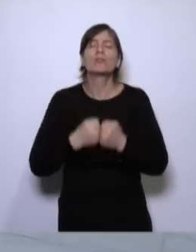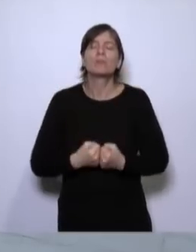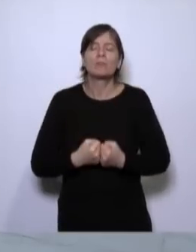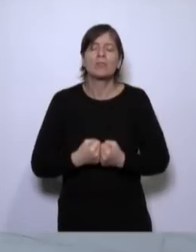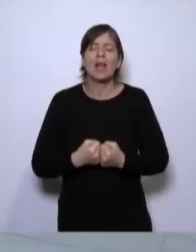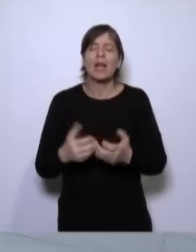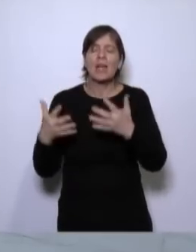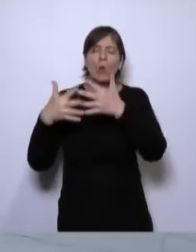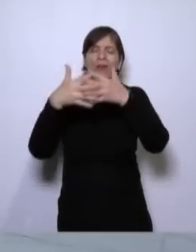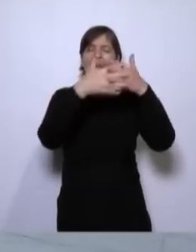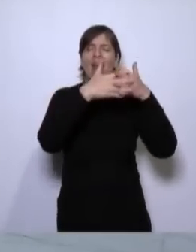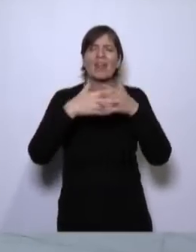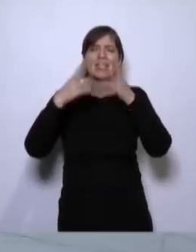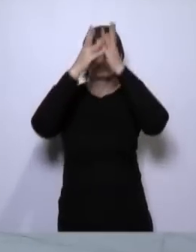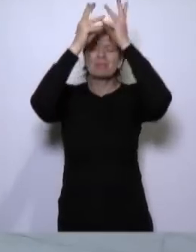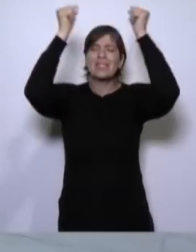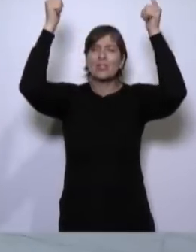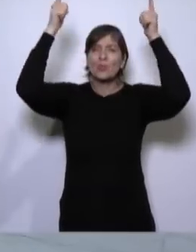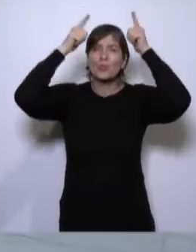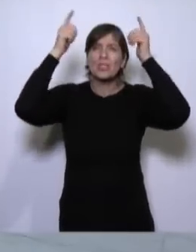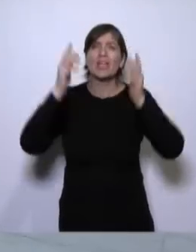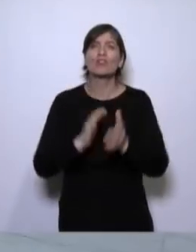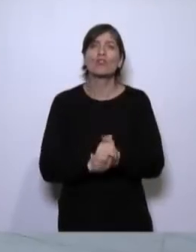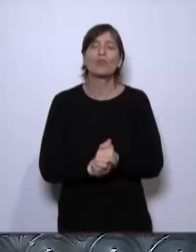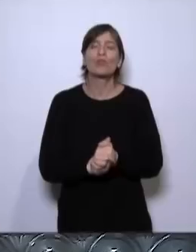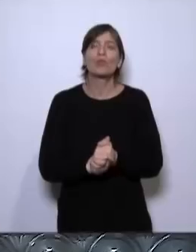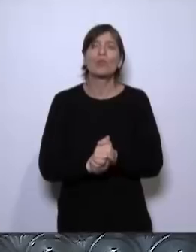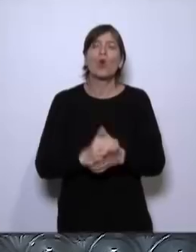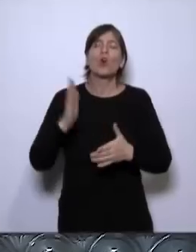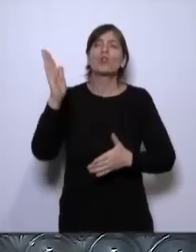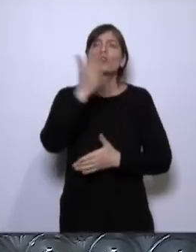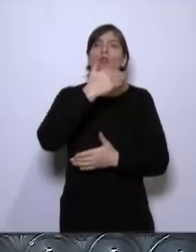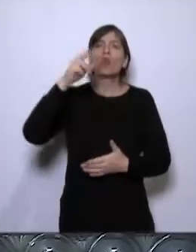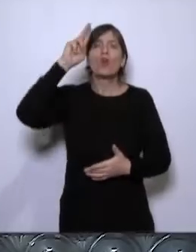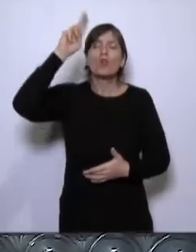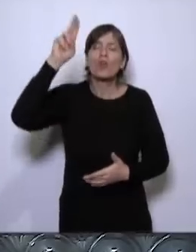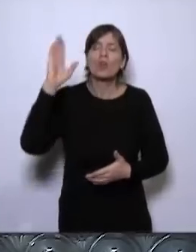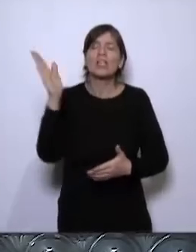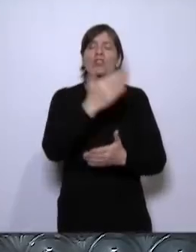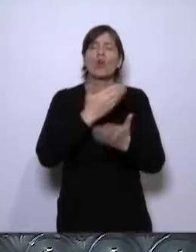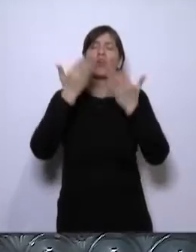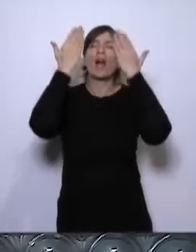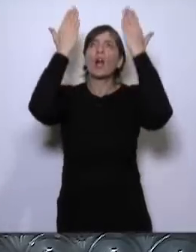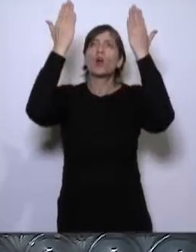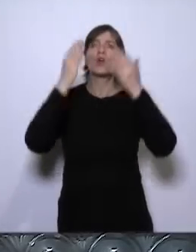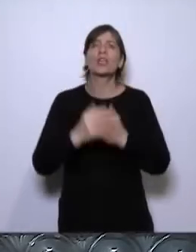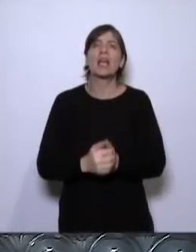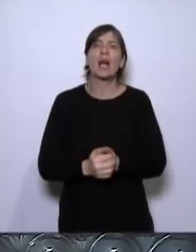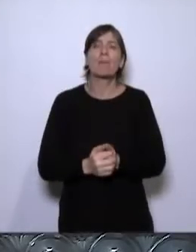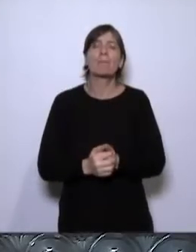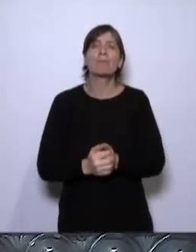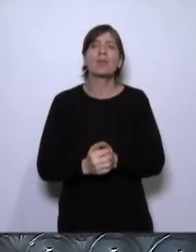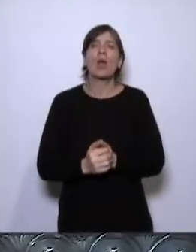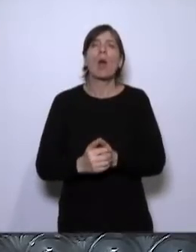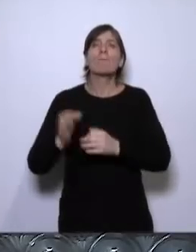Omnipotente, en la unidad del Espíritu Santo, todo honor y toda